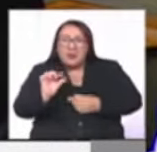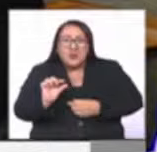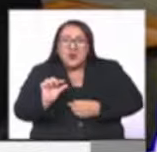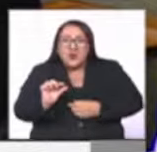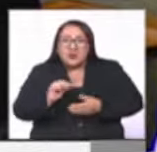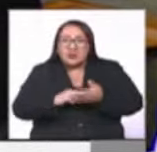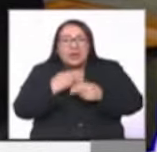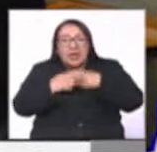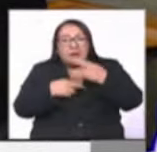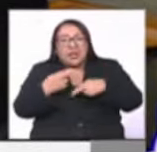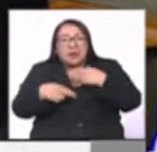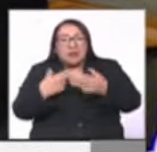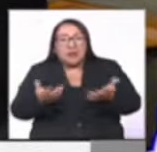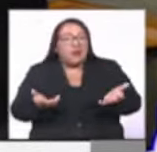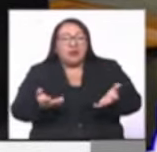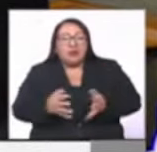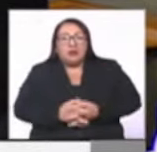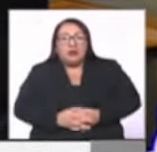son